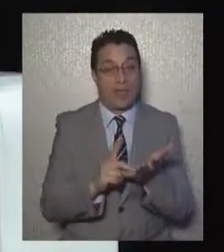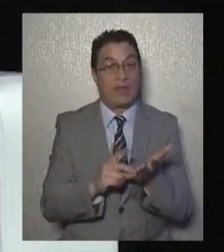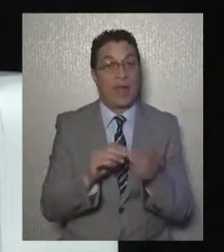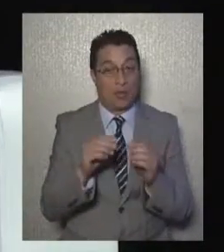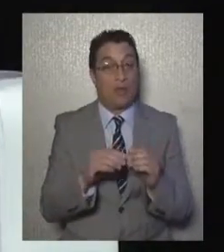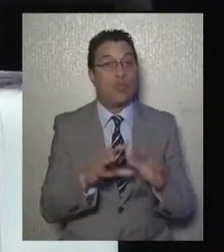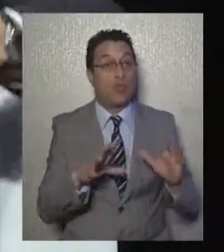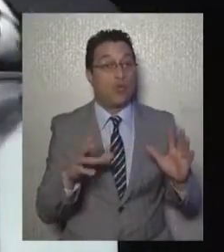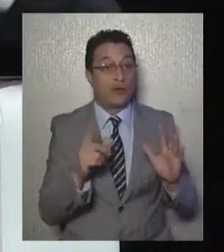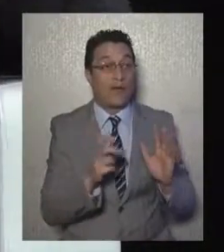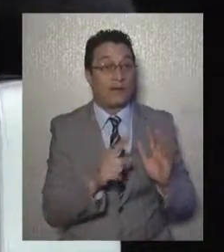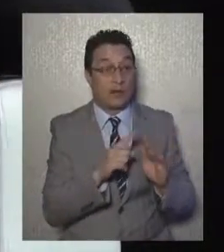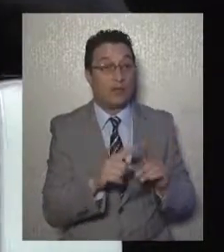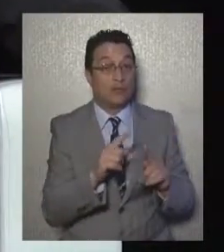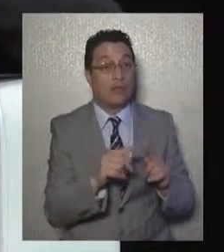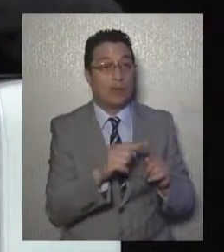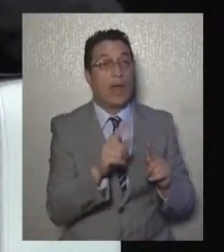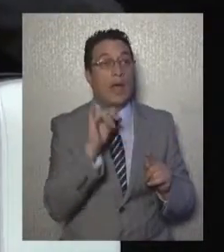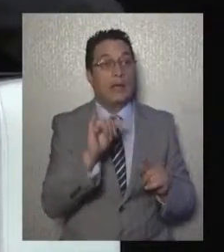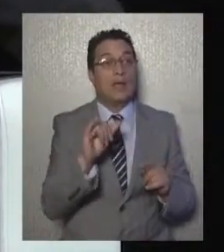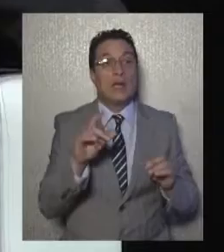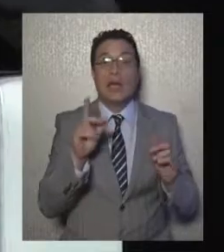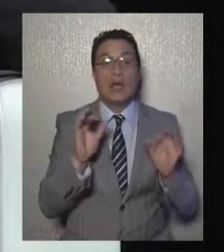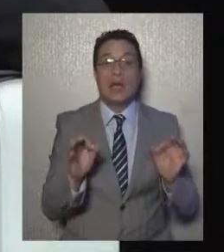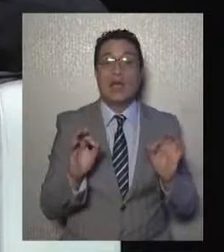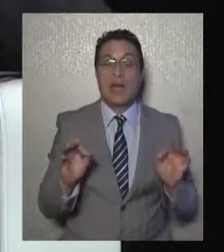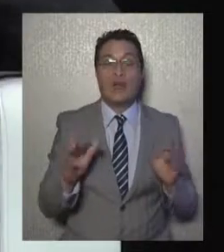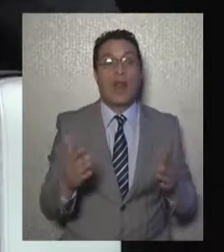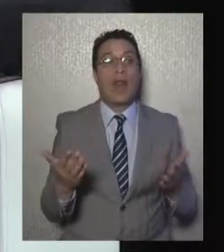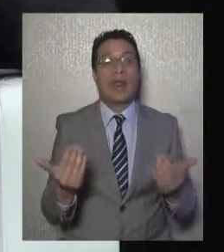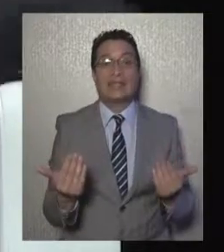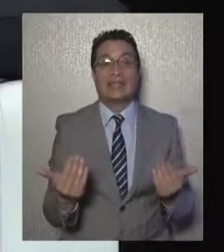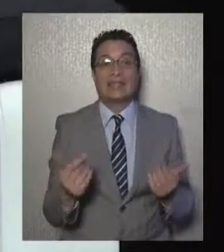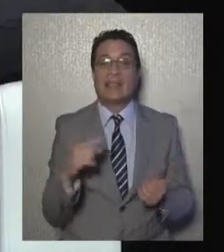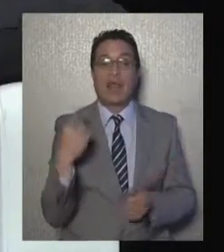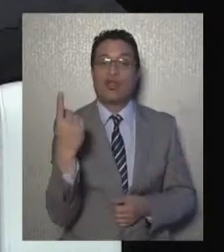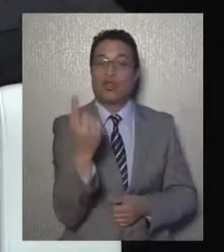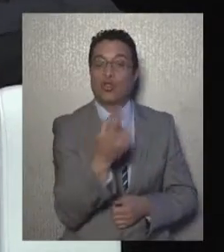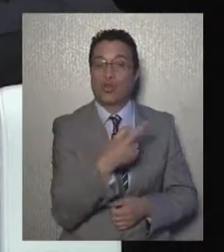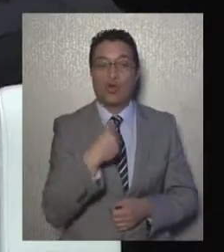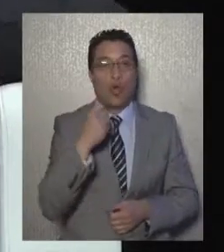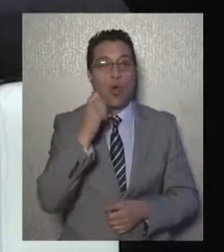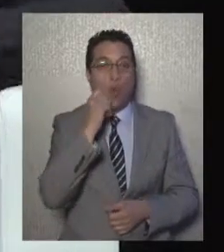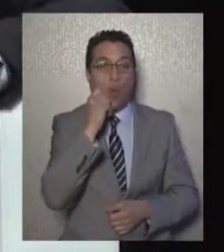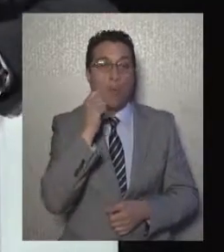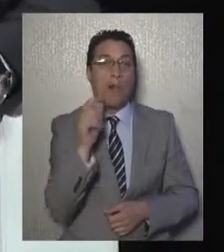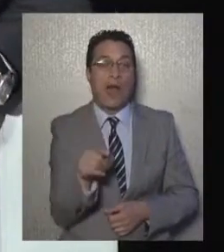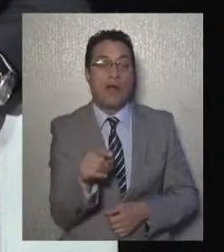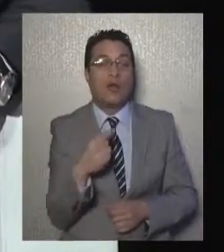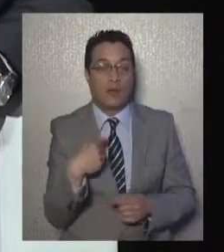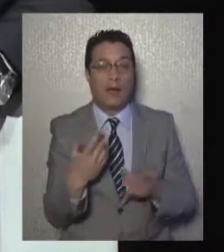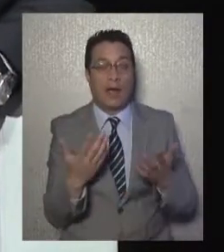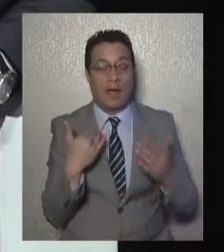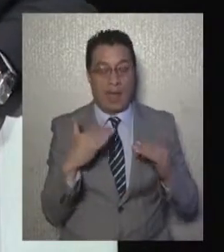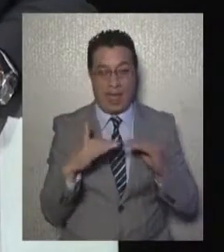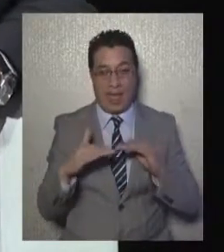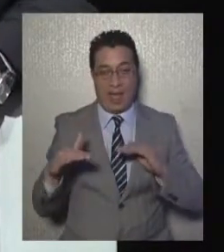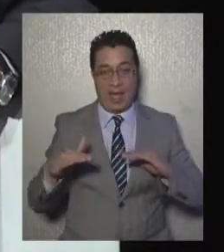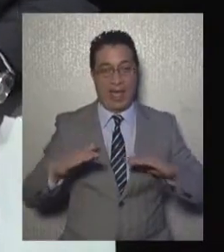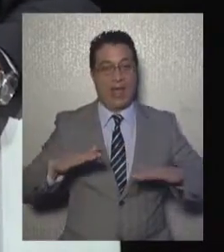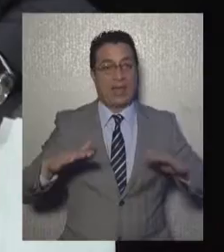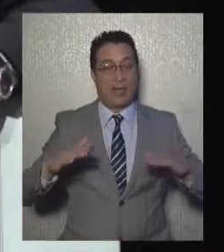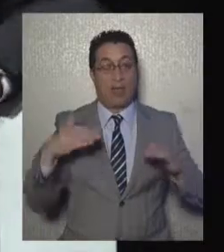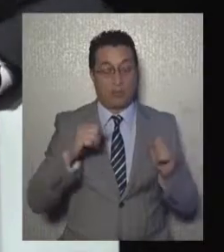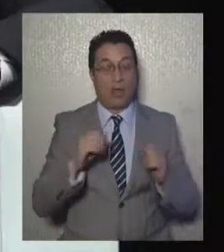veces, y la natural necesidad que tenemos todos los seres humanos a tener estabilidad y poder dormir en la